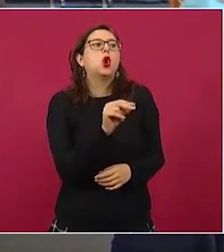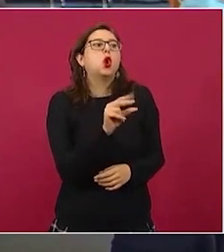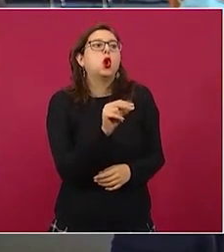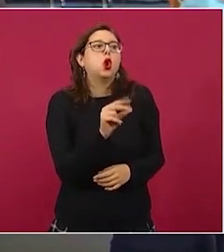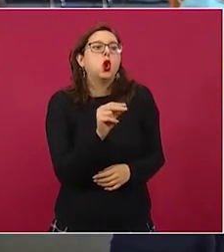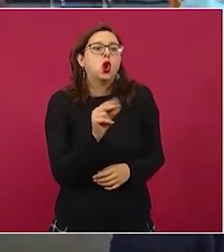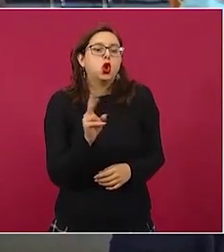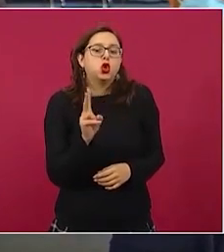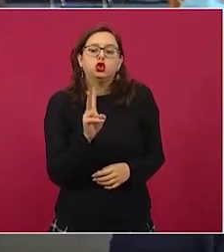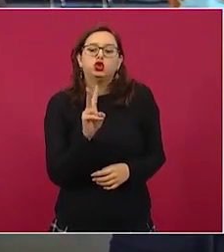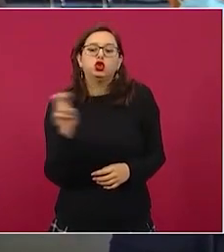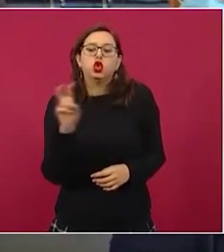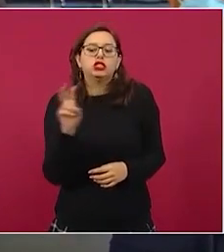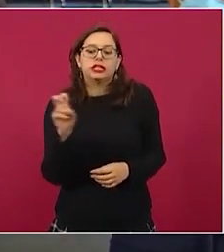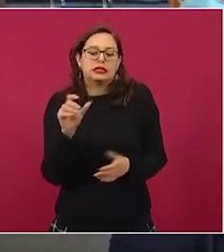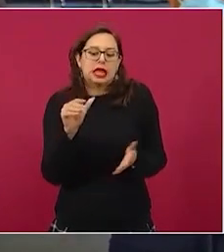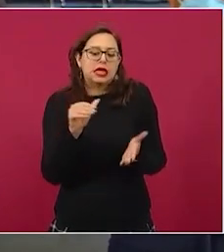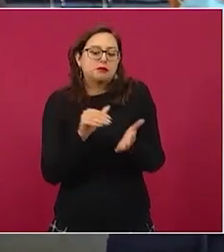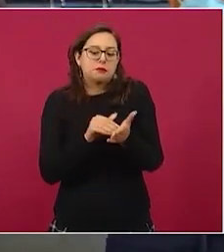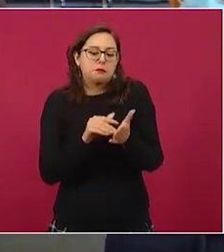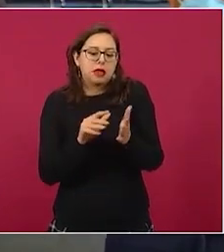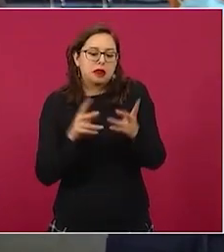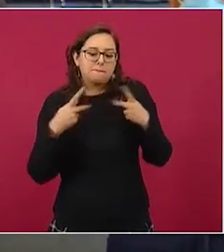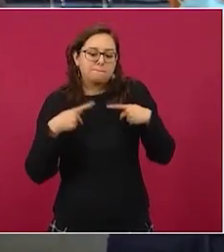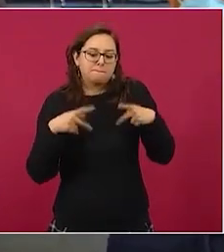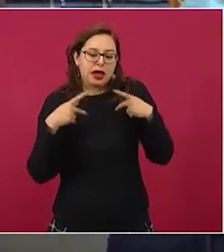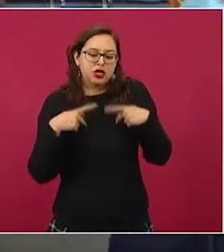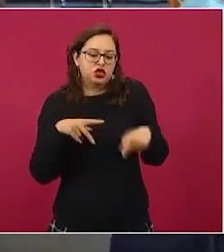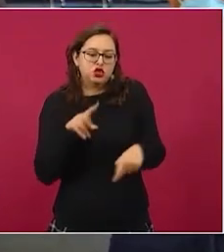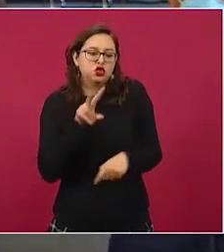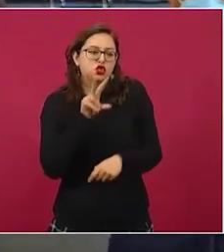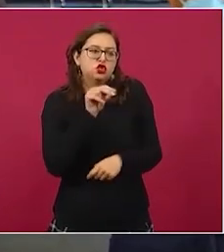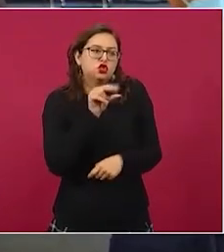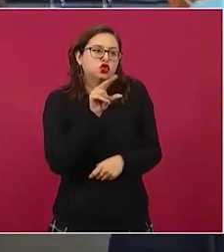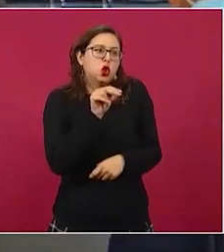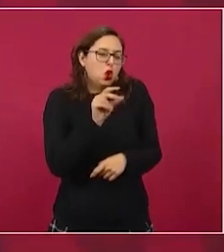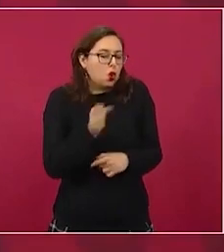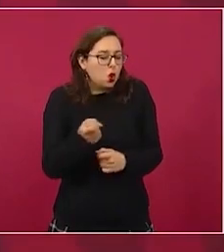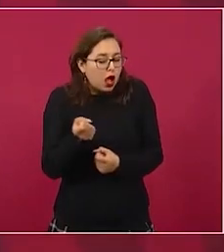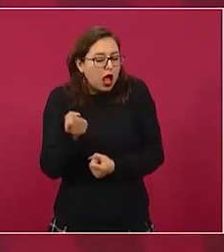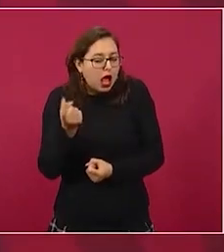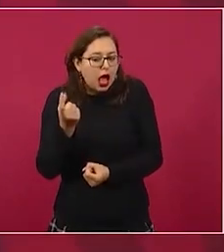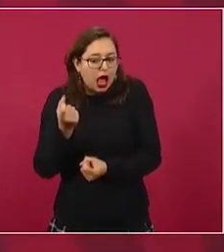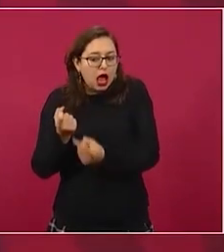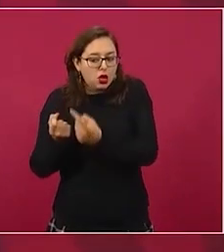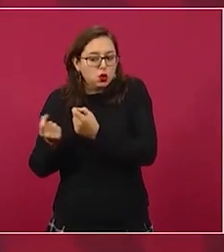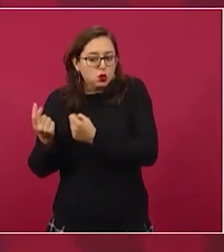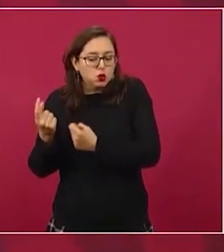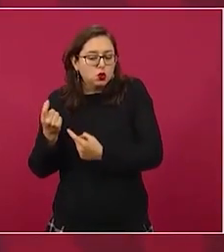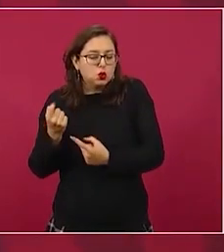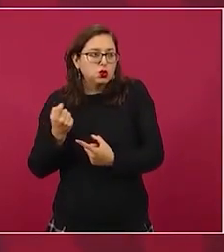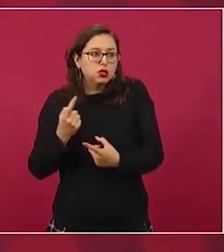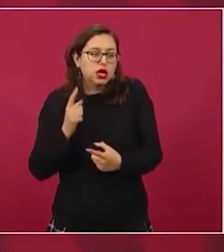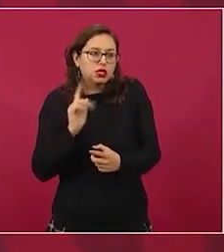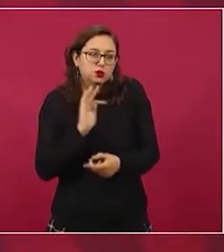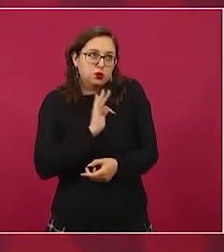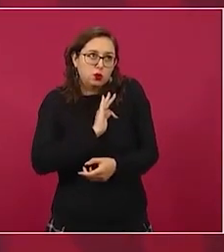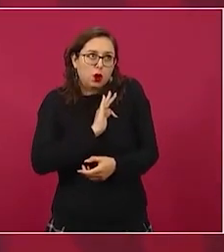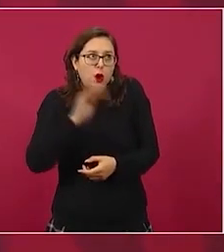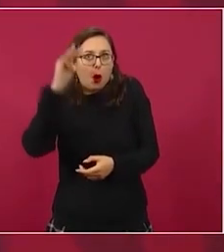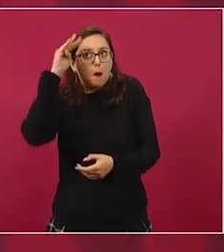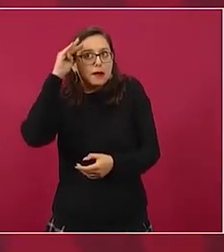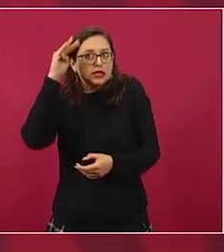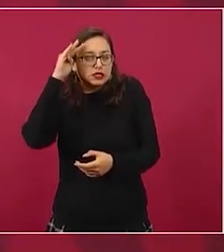Sí tengo bastantes que me da pie para pensar que los, sí, demás pero te pueden... preséntalas. Así es, señor. Sí, y cómo este, no. Y se